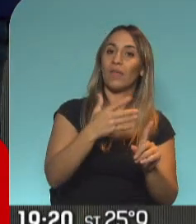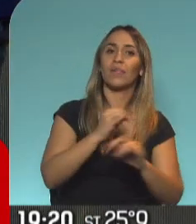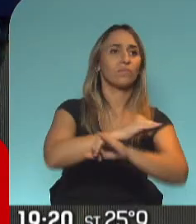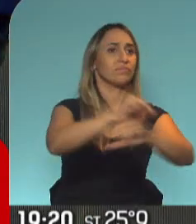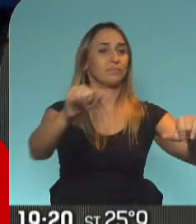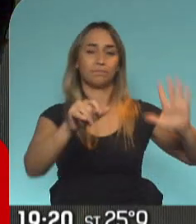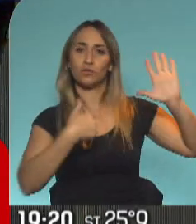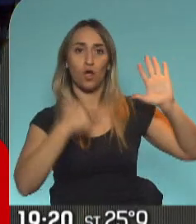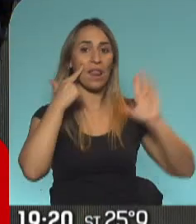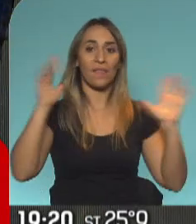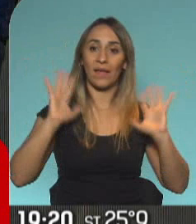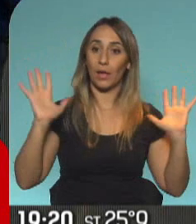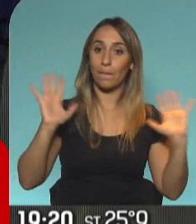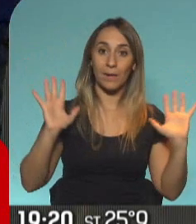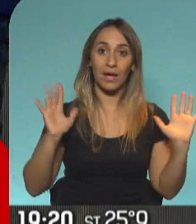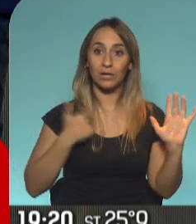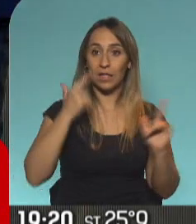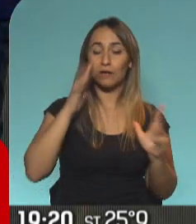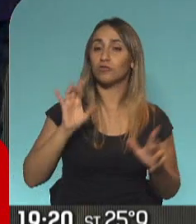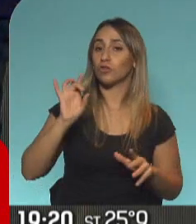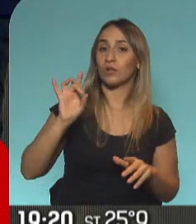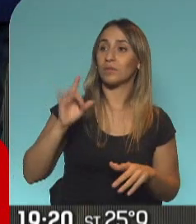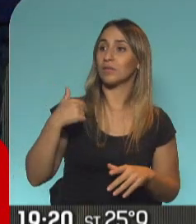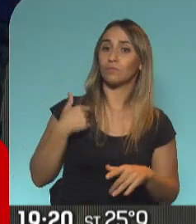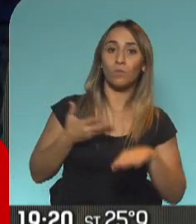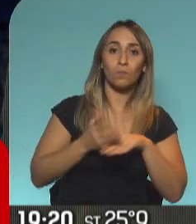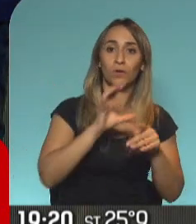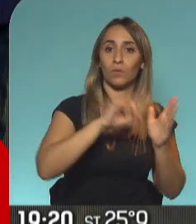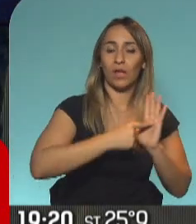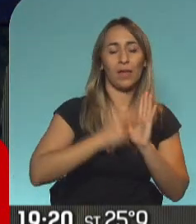pudo haber dicho yo no tengo nada que ver con eso, venida por la provincia de Buenos Aires, no lo aclaró, claro.